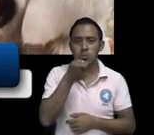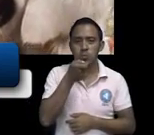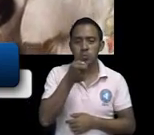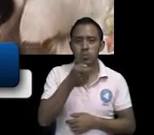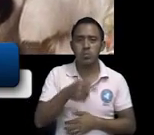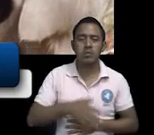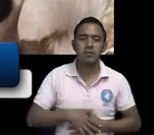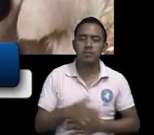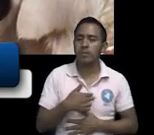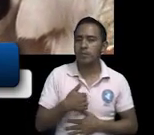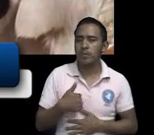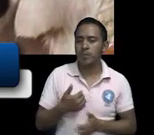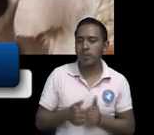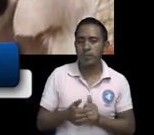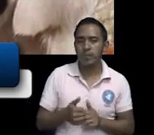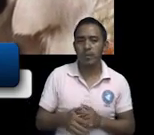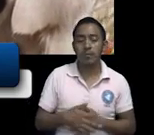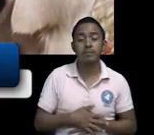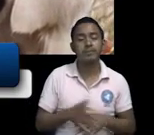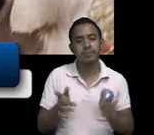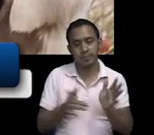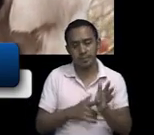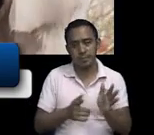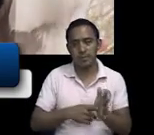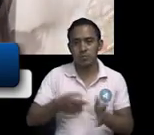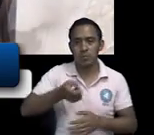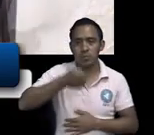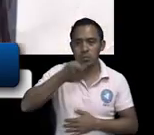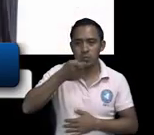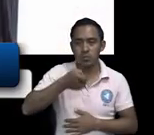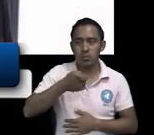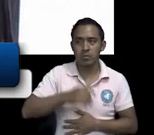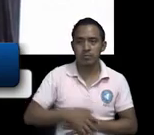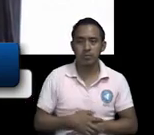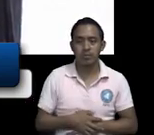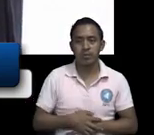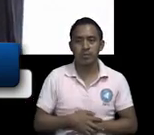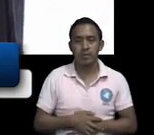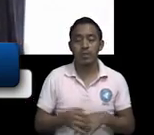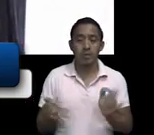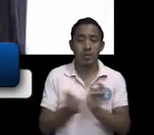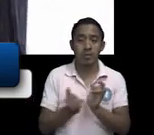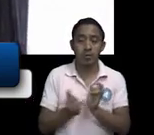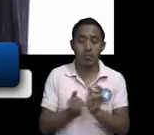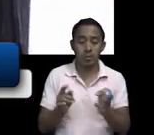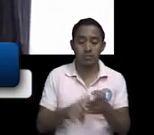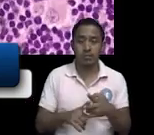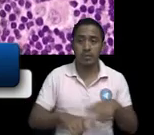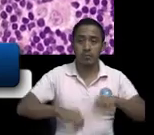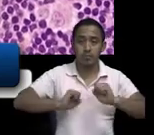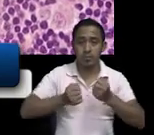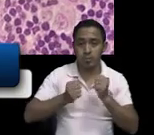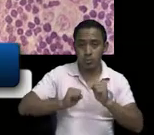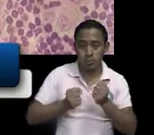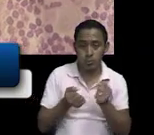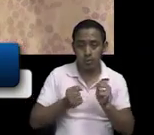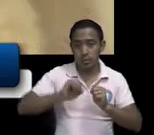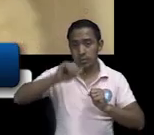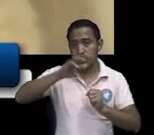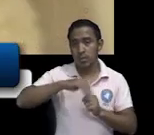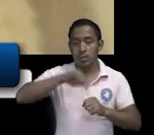en nuestra casa? Por ejemplo, los chocoyos pueden ser portadores, incluso la gallina también de granja pueden ser portadores de